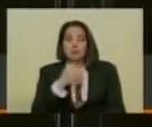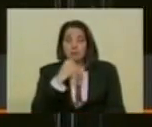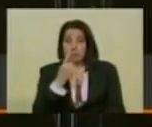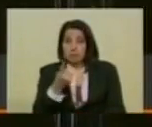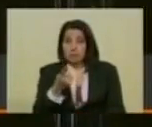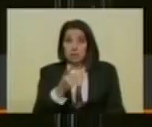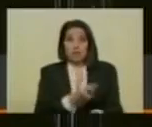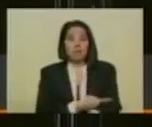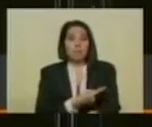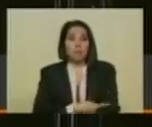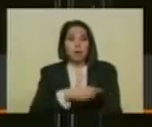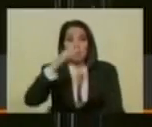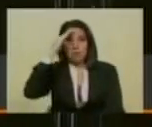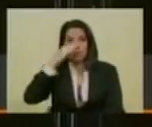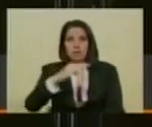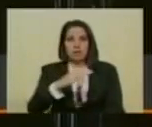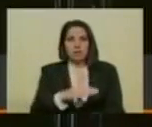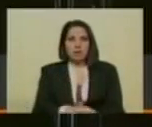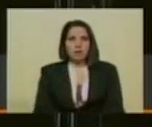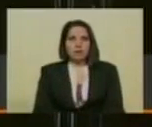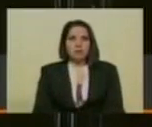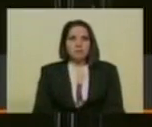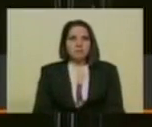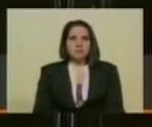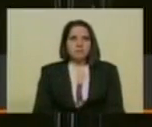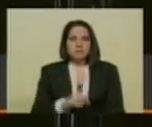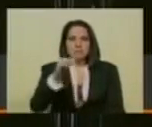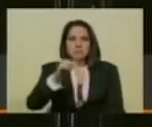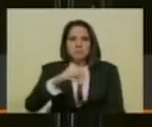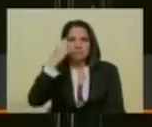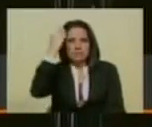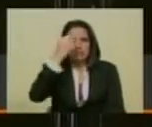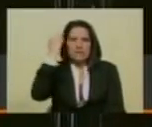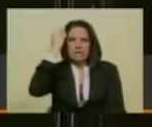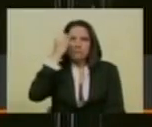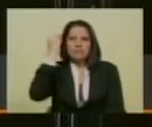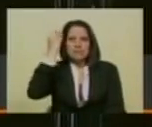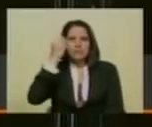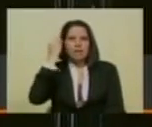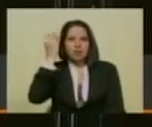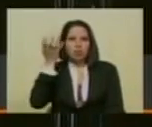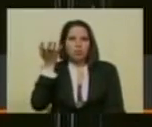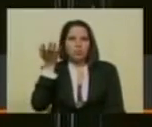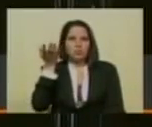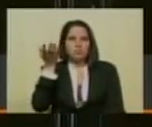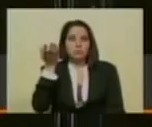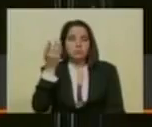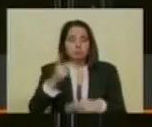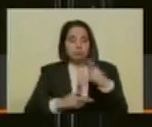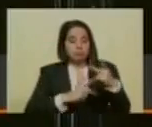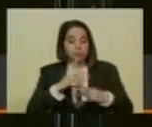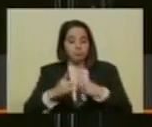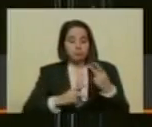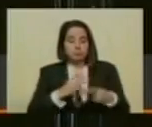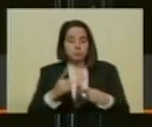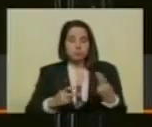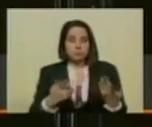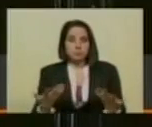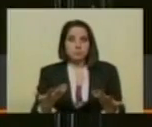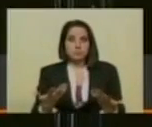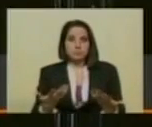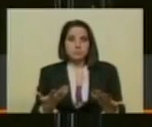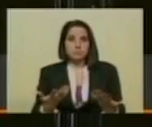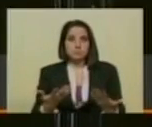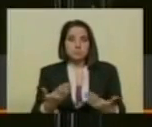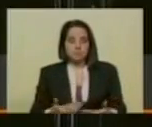hermanos militares, he venido amasando esta idea y voy a proceder en la marcha